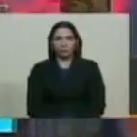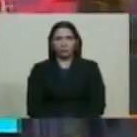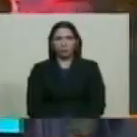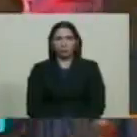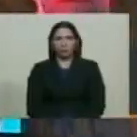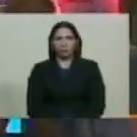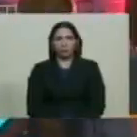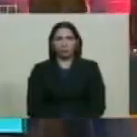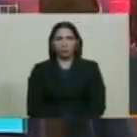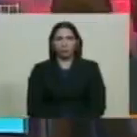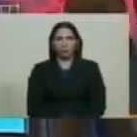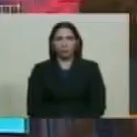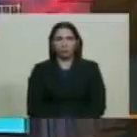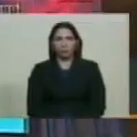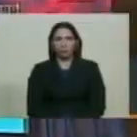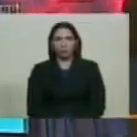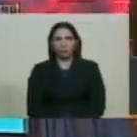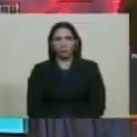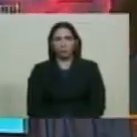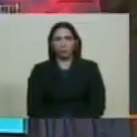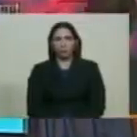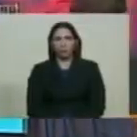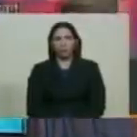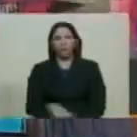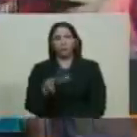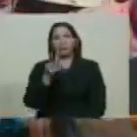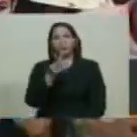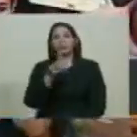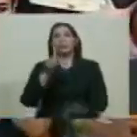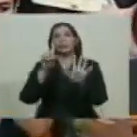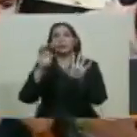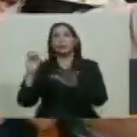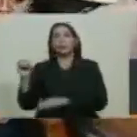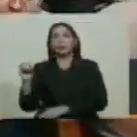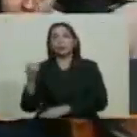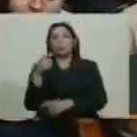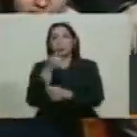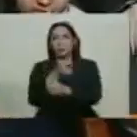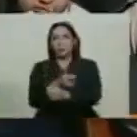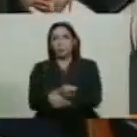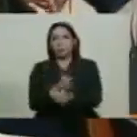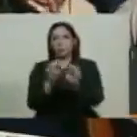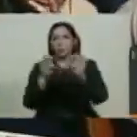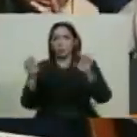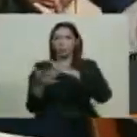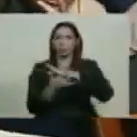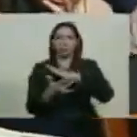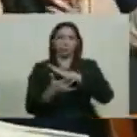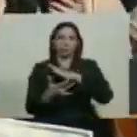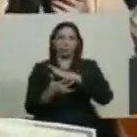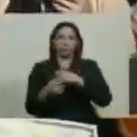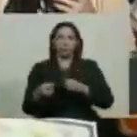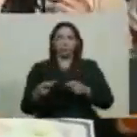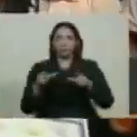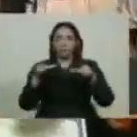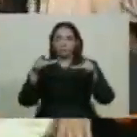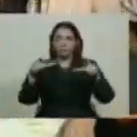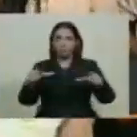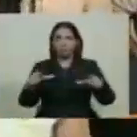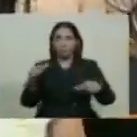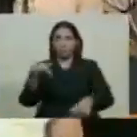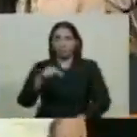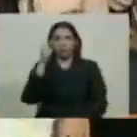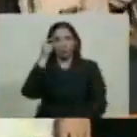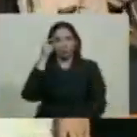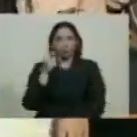De graduación son más de 360 bachilleres en educación técnica los que reciben su título el día de